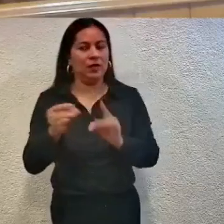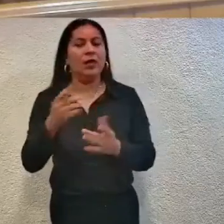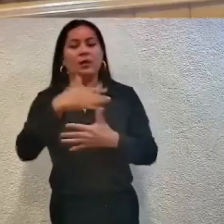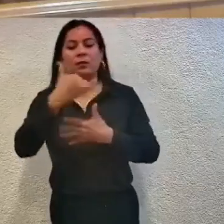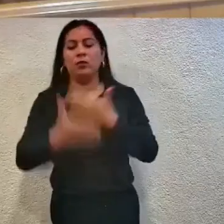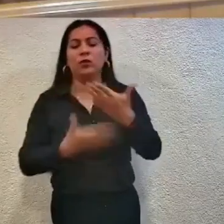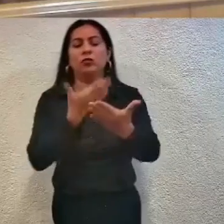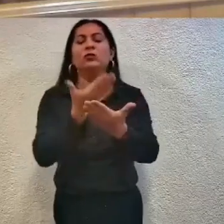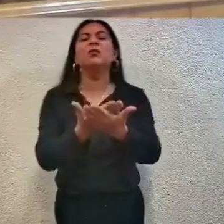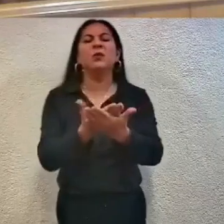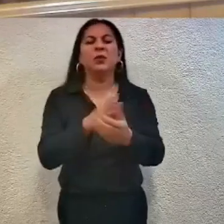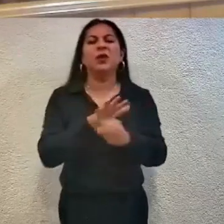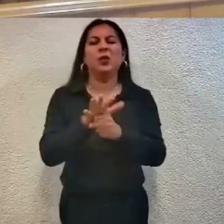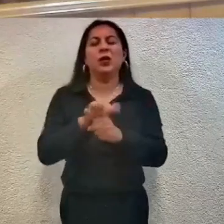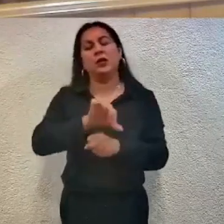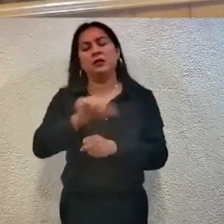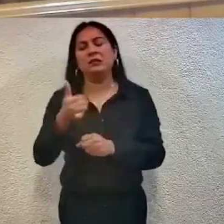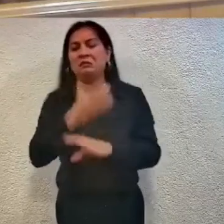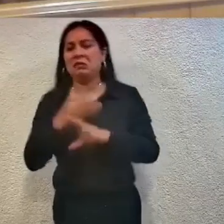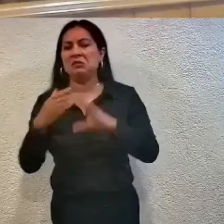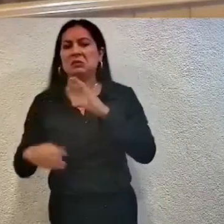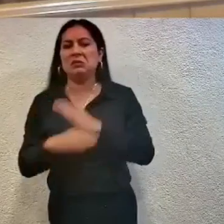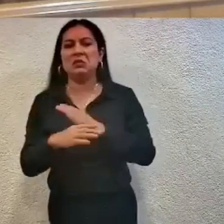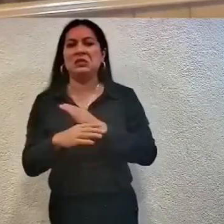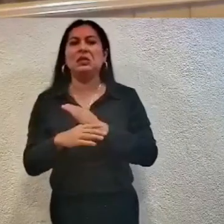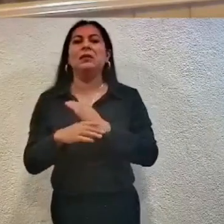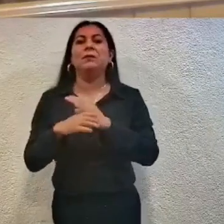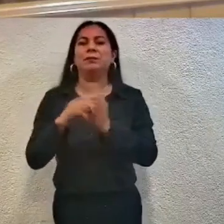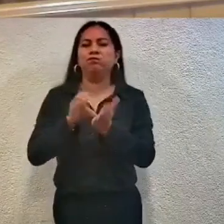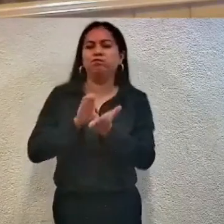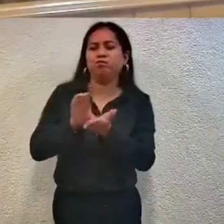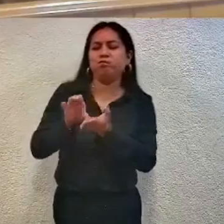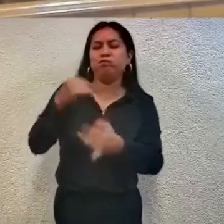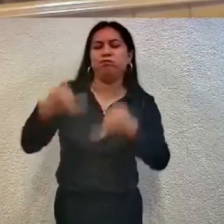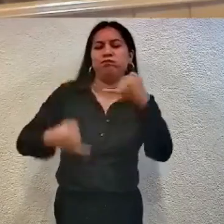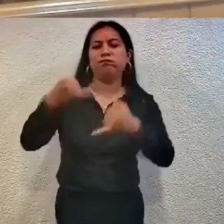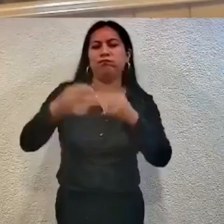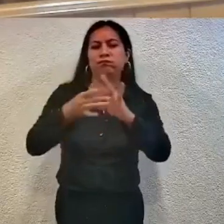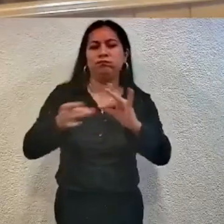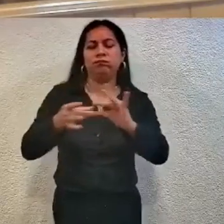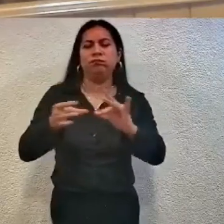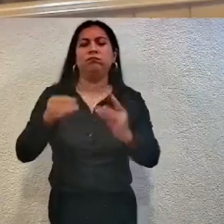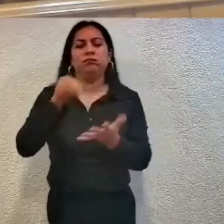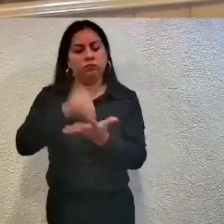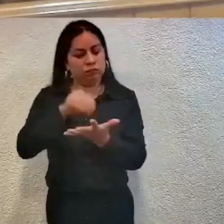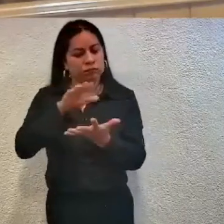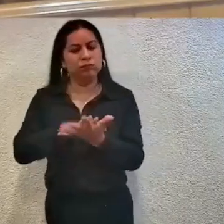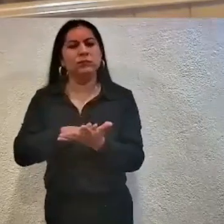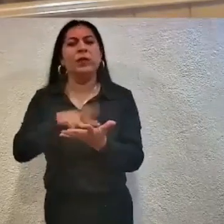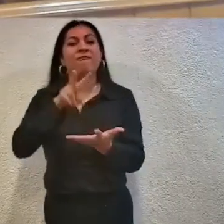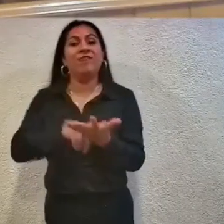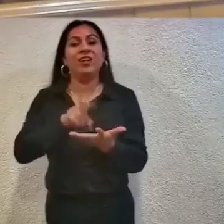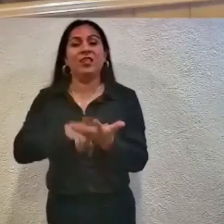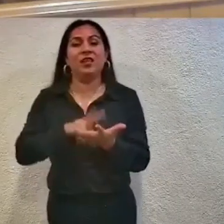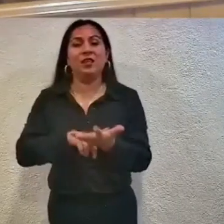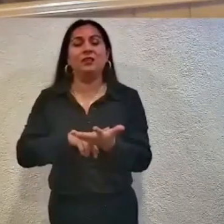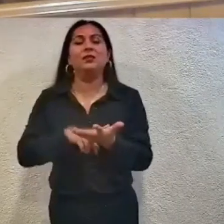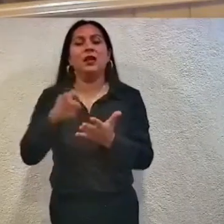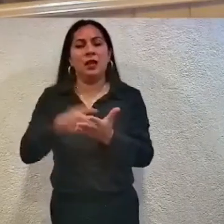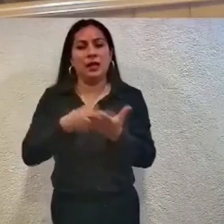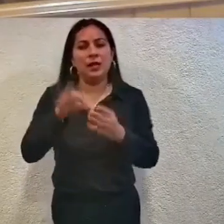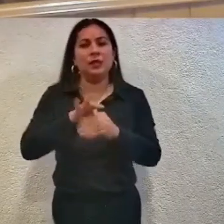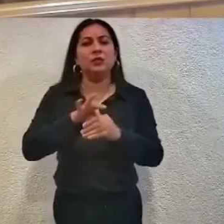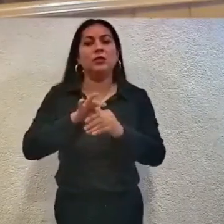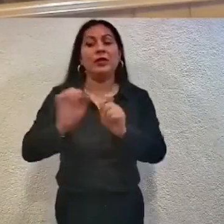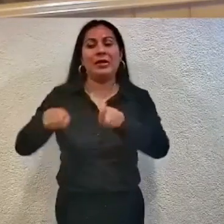elección referida. En el proyecto se propone, entre otras cosas, acumular los juicios de referencia, confirmar la